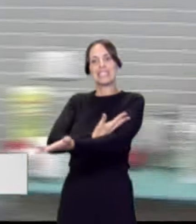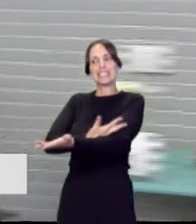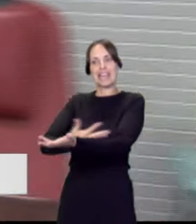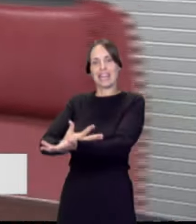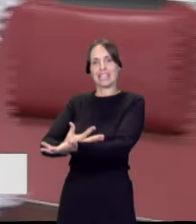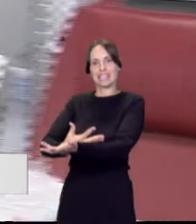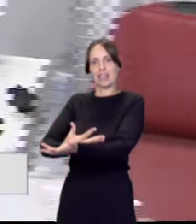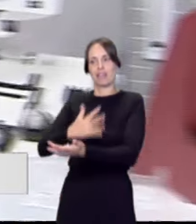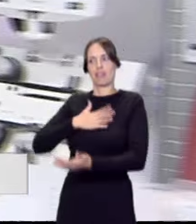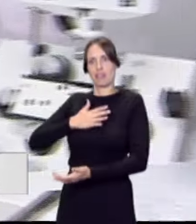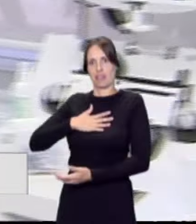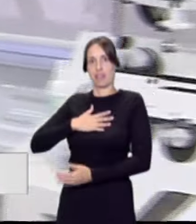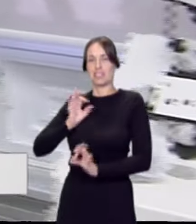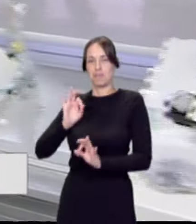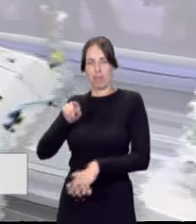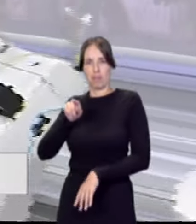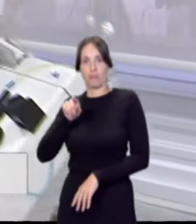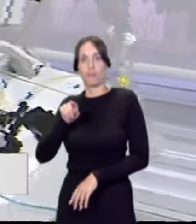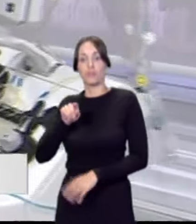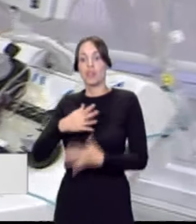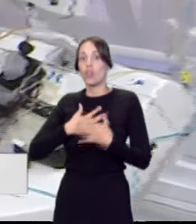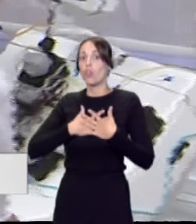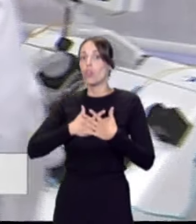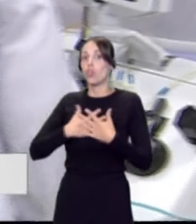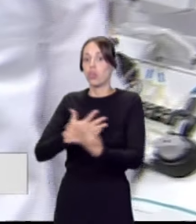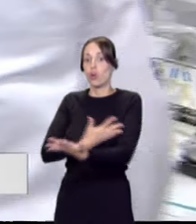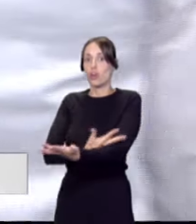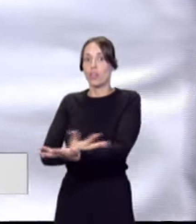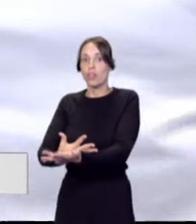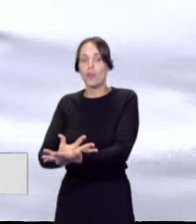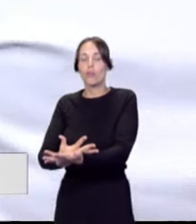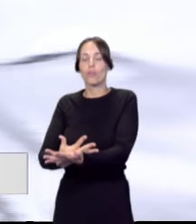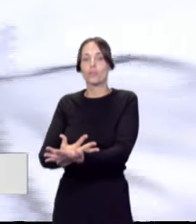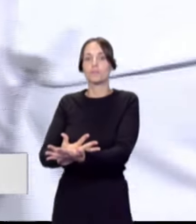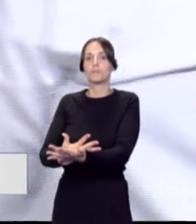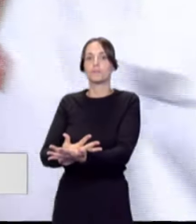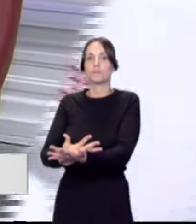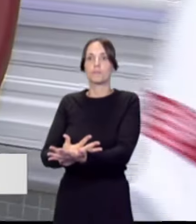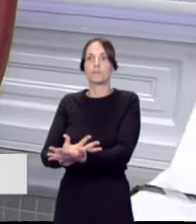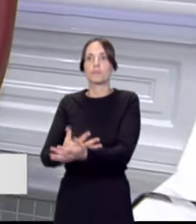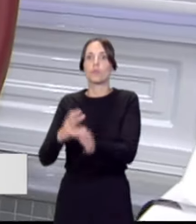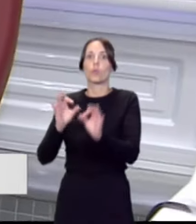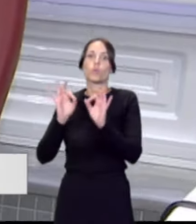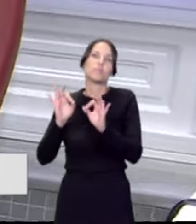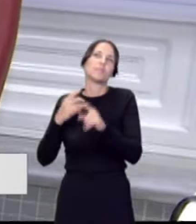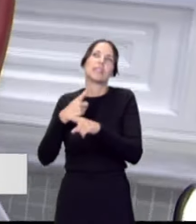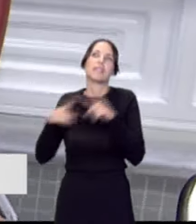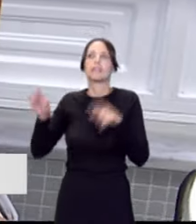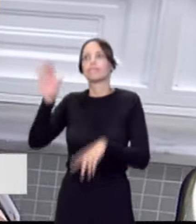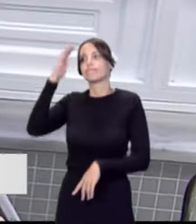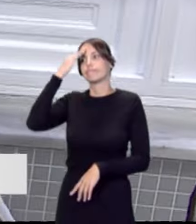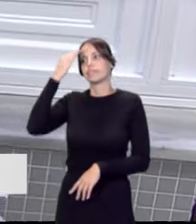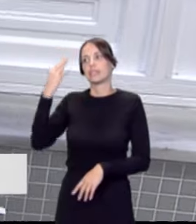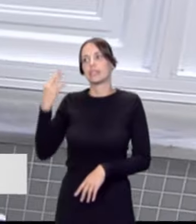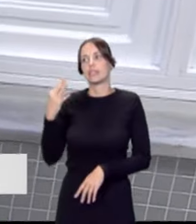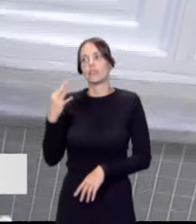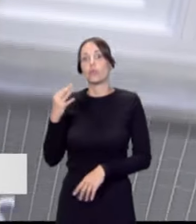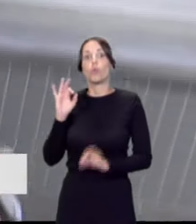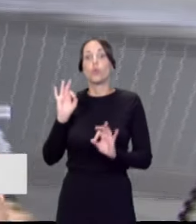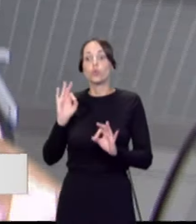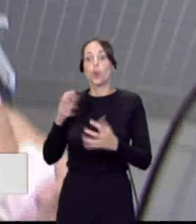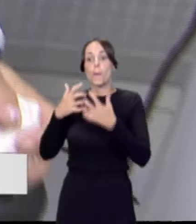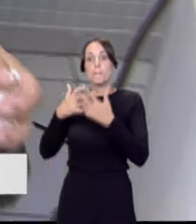en particular. Esa donación consiste en, pues, la diferencia principal es que vas a una máquina